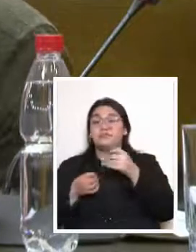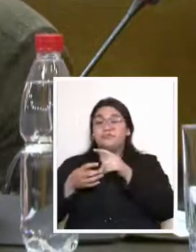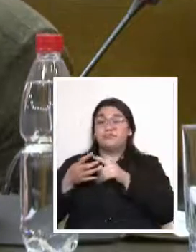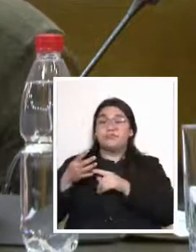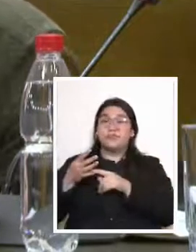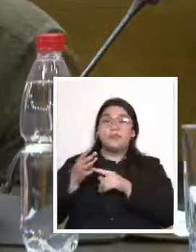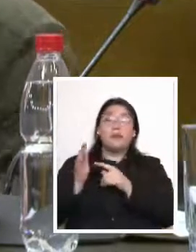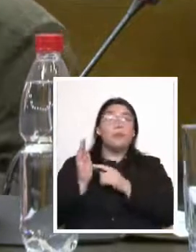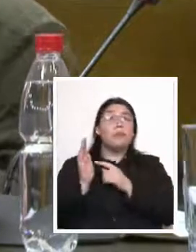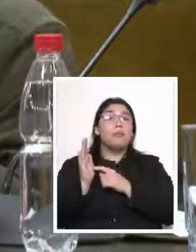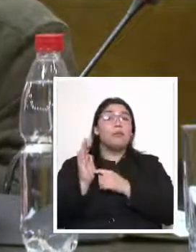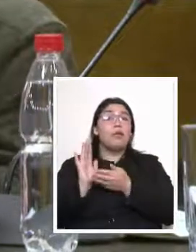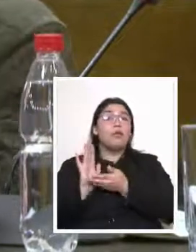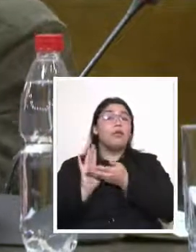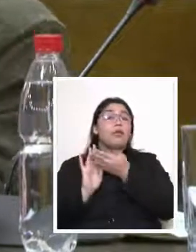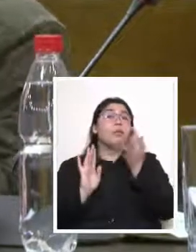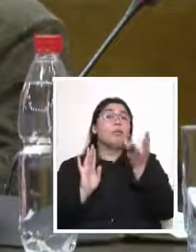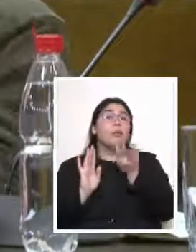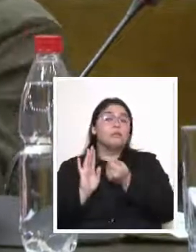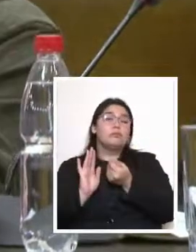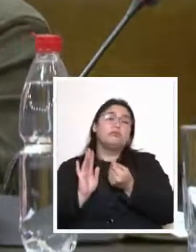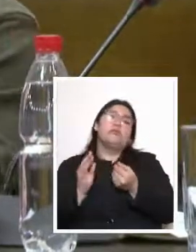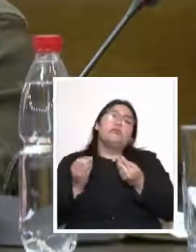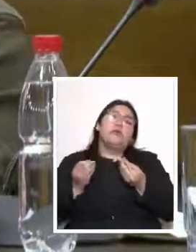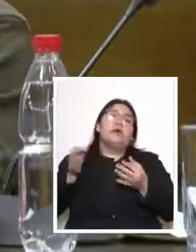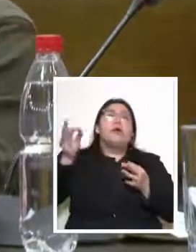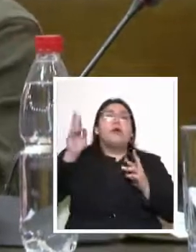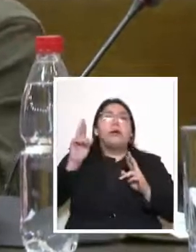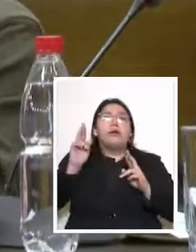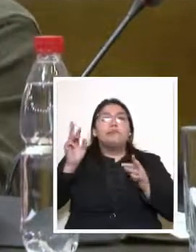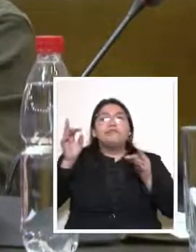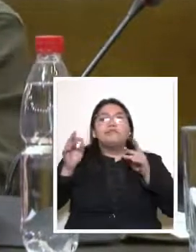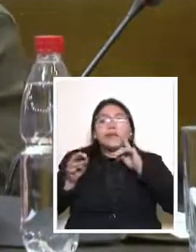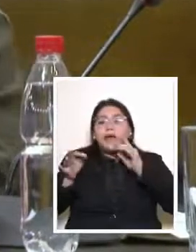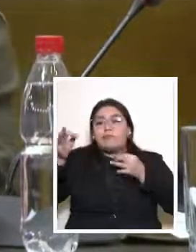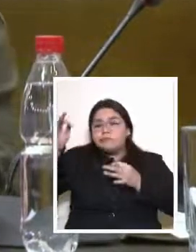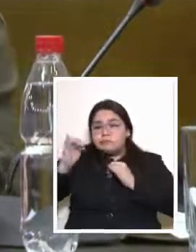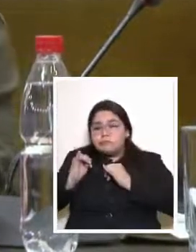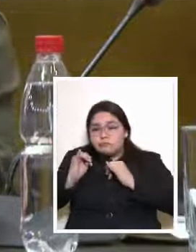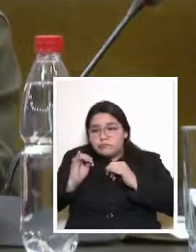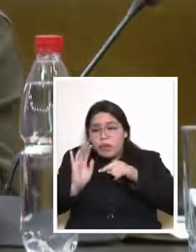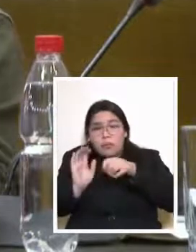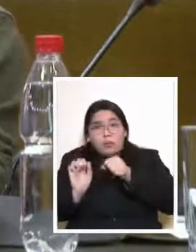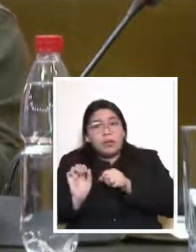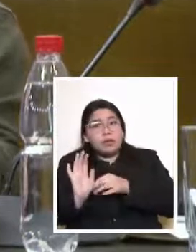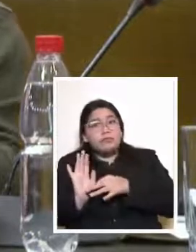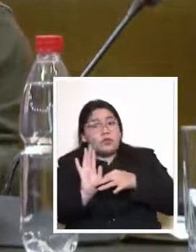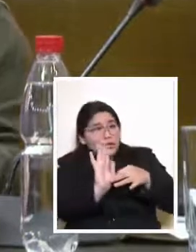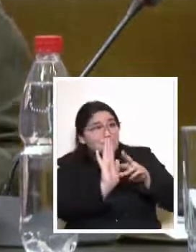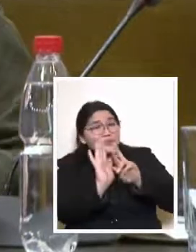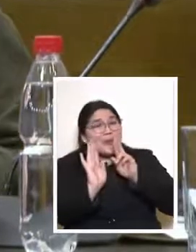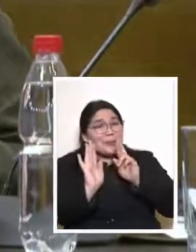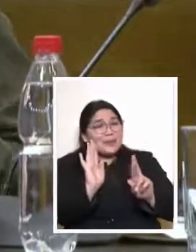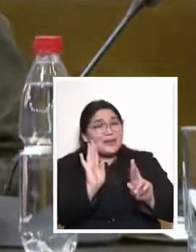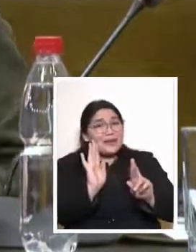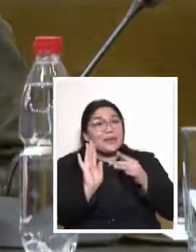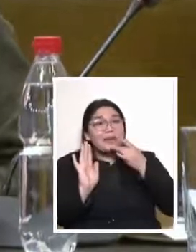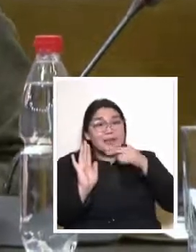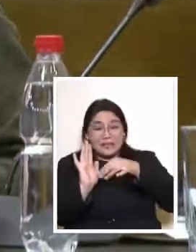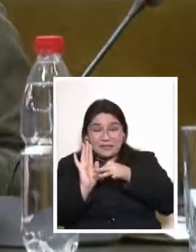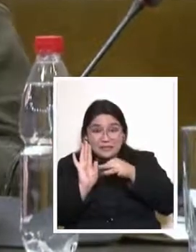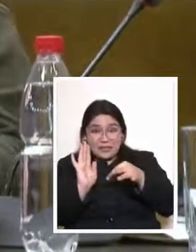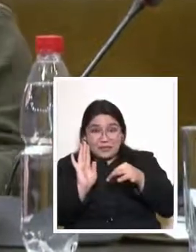Y bueno, ojalá que tengan este informe a mano para responderle, porque en realidad el informe lo que dice es, si no hay un juicio